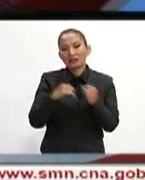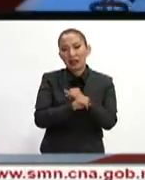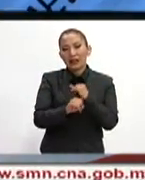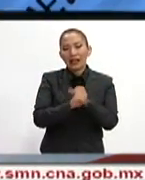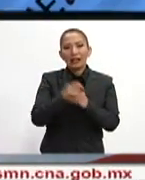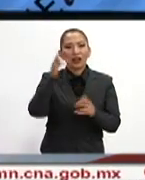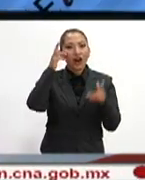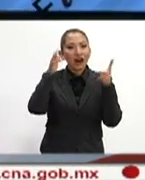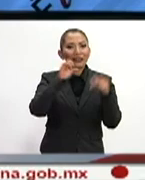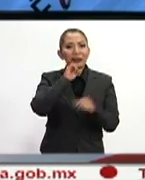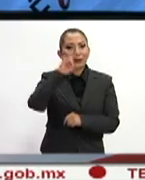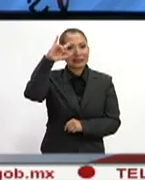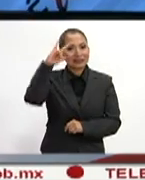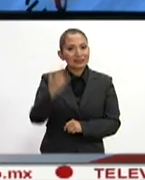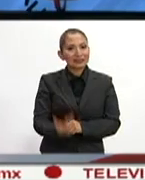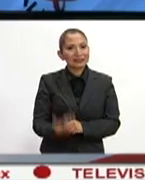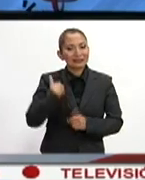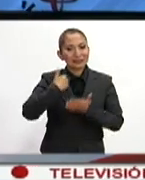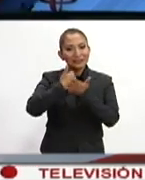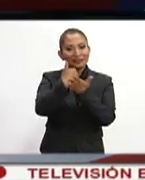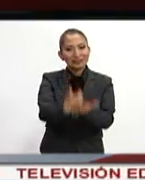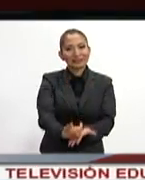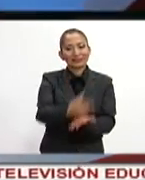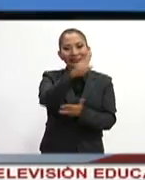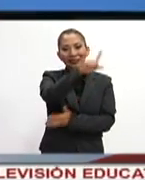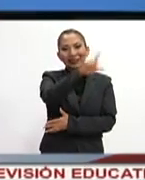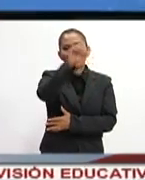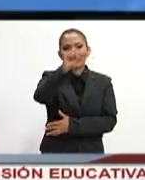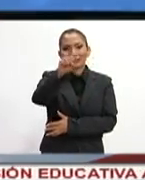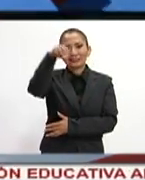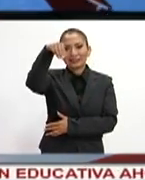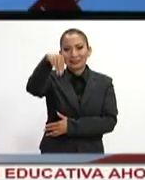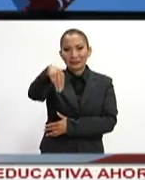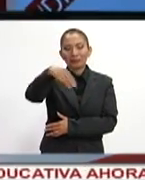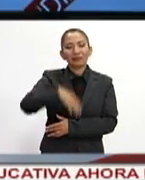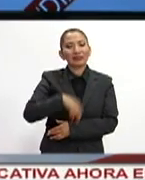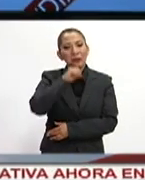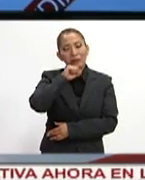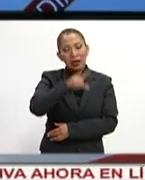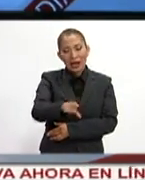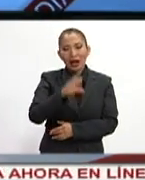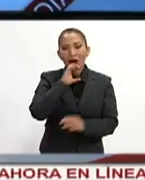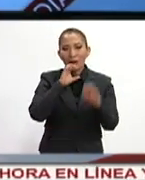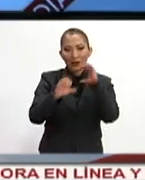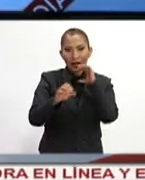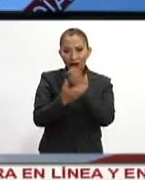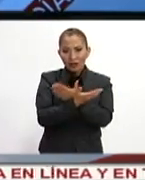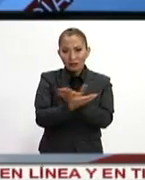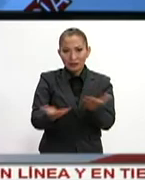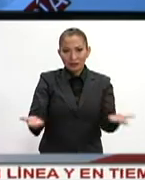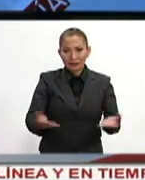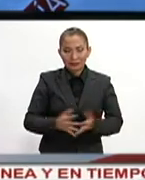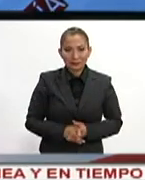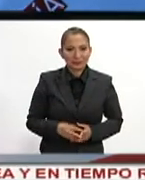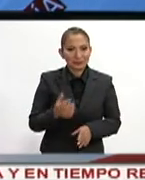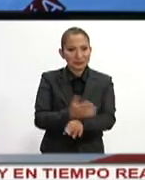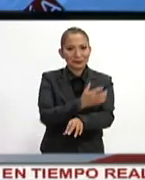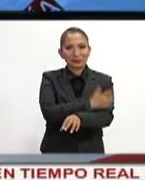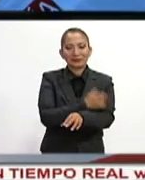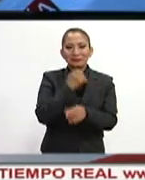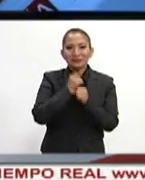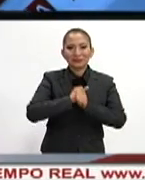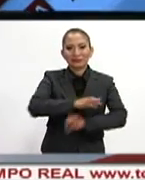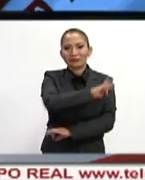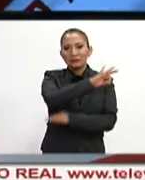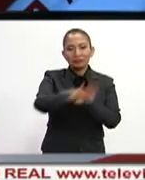con mucho gusto a Griselda Yebra, quien se encuentra en la lengua de señas mexicana y nos permite comunicarnos también con ustedes. Acompáñenos, este